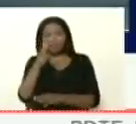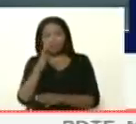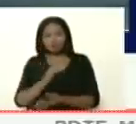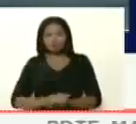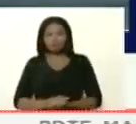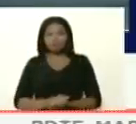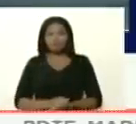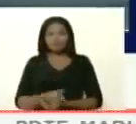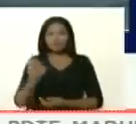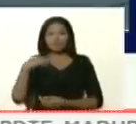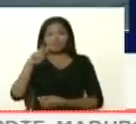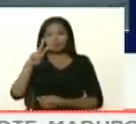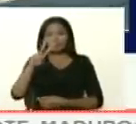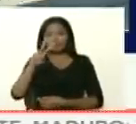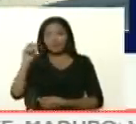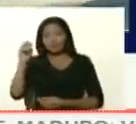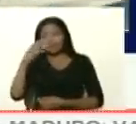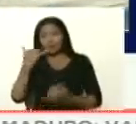Ahorita tiene 20.